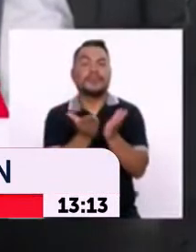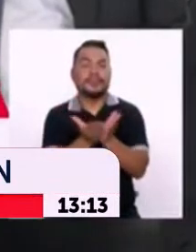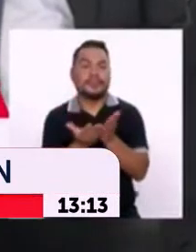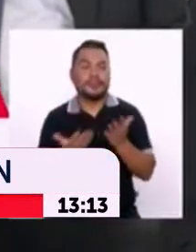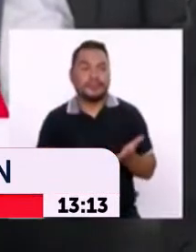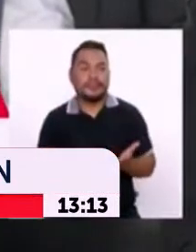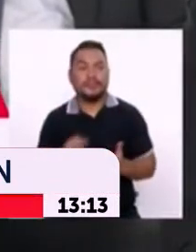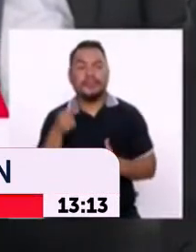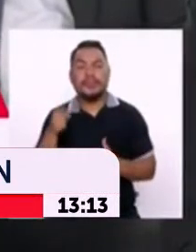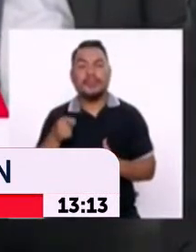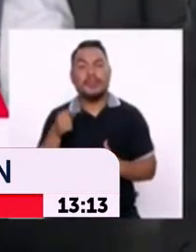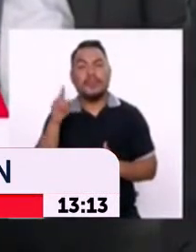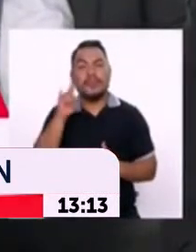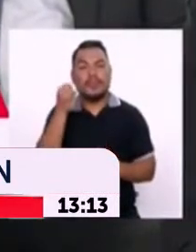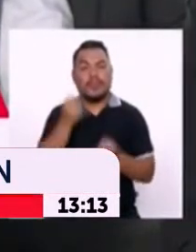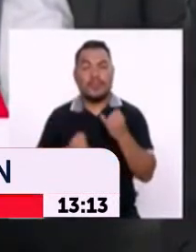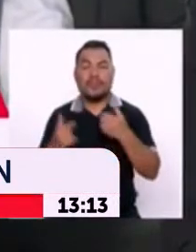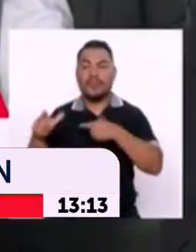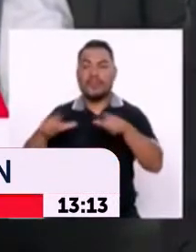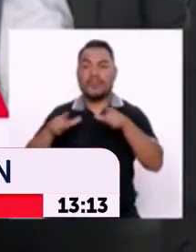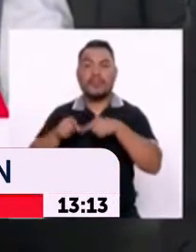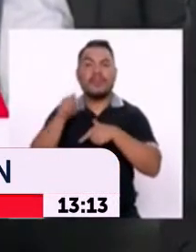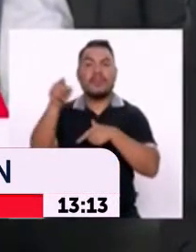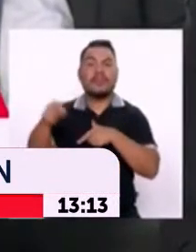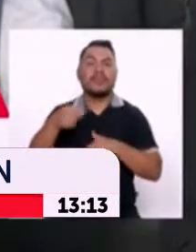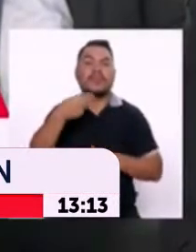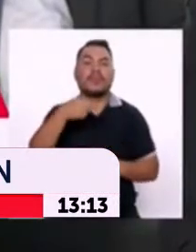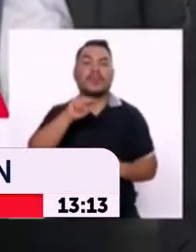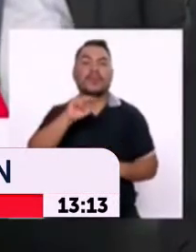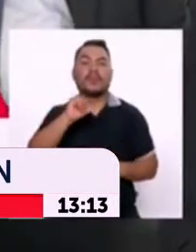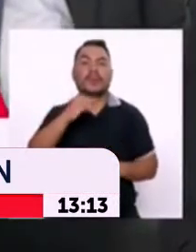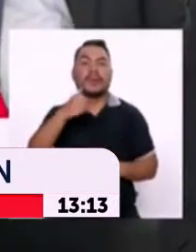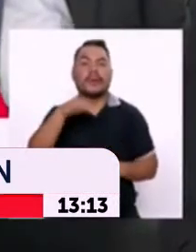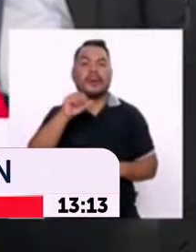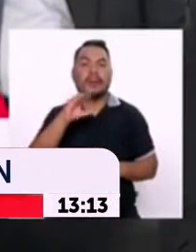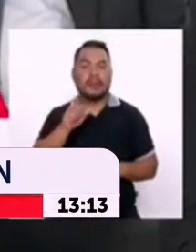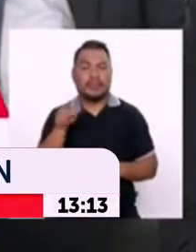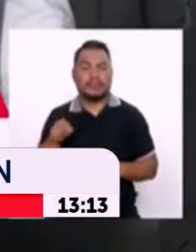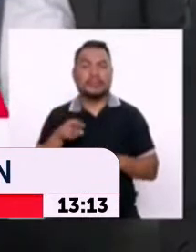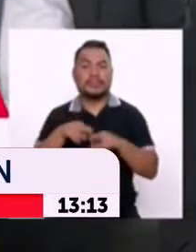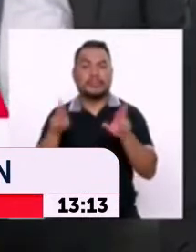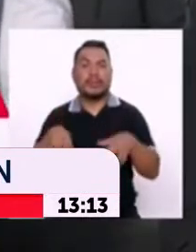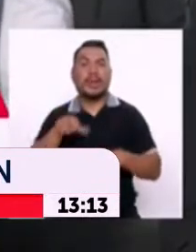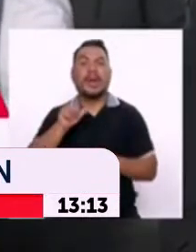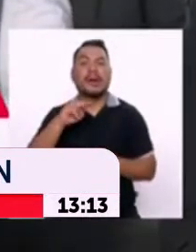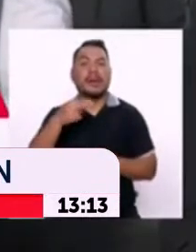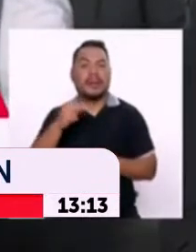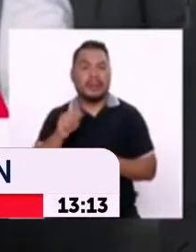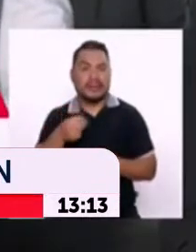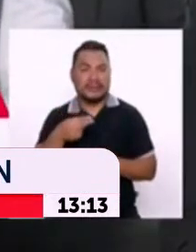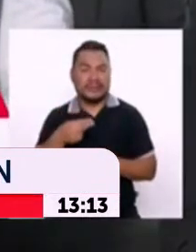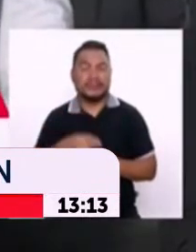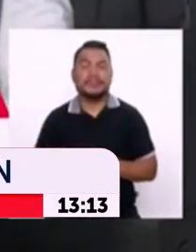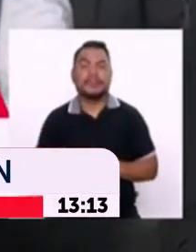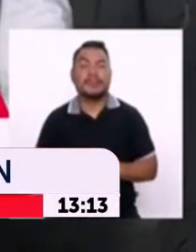escuela de uso final en la localidad de Huayanca, en la región de Ancash.